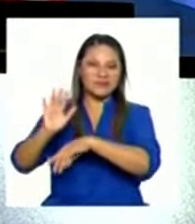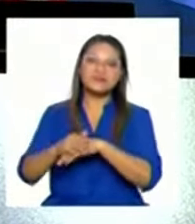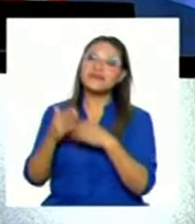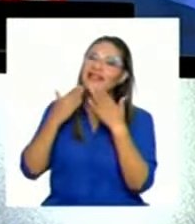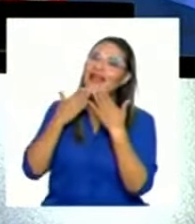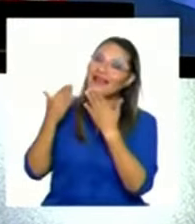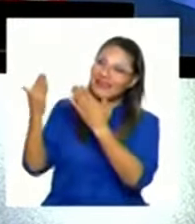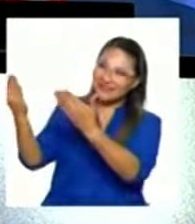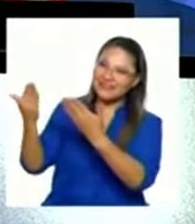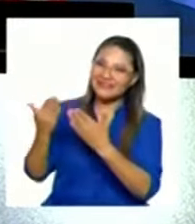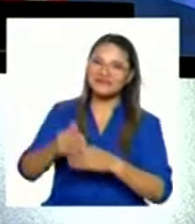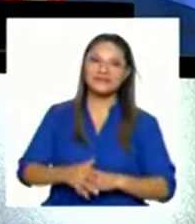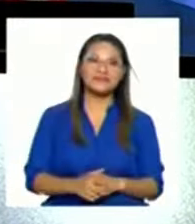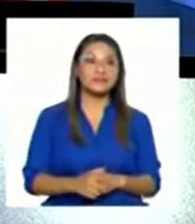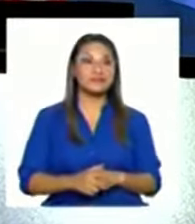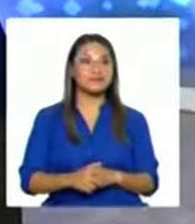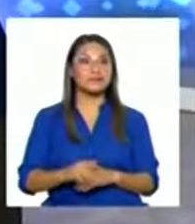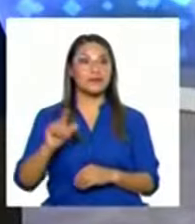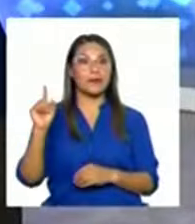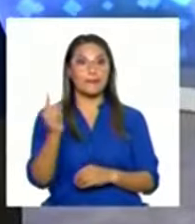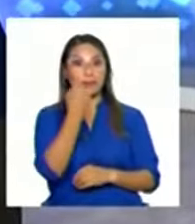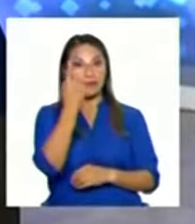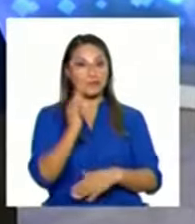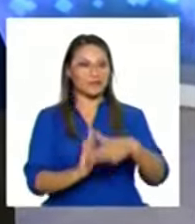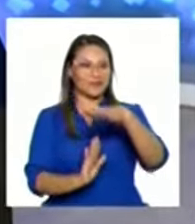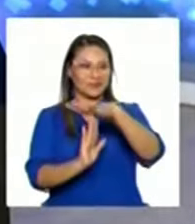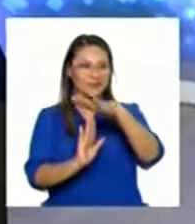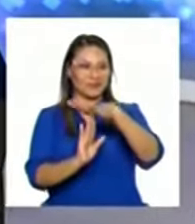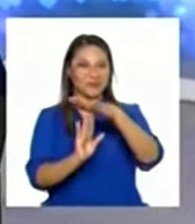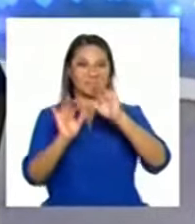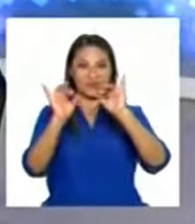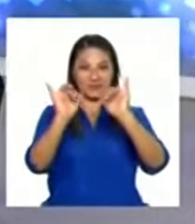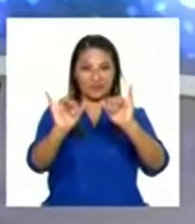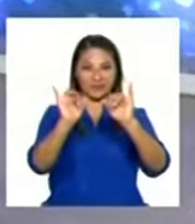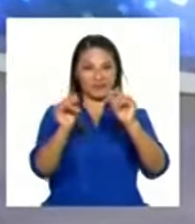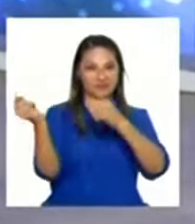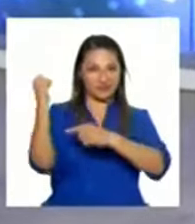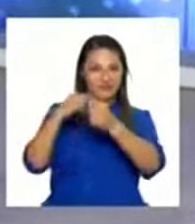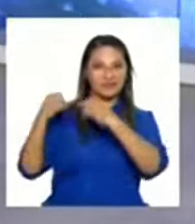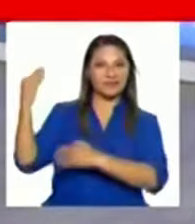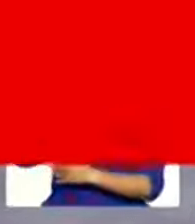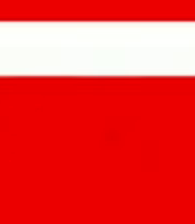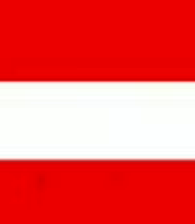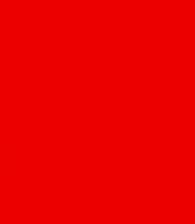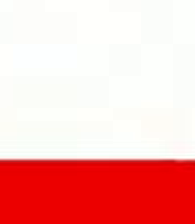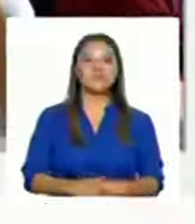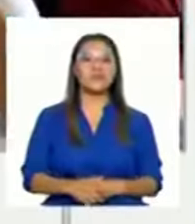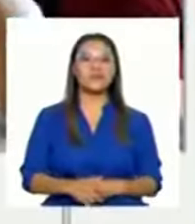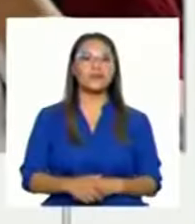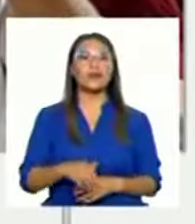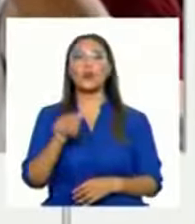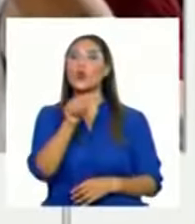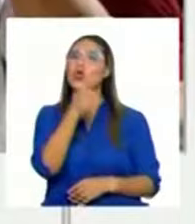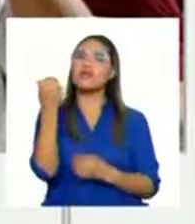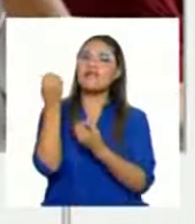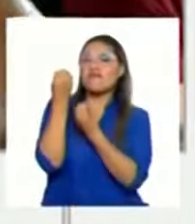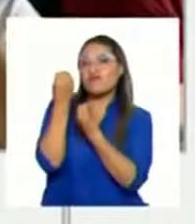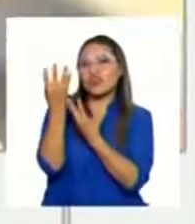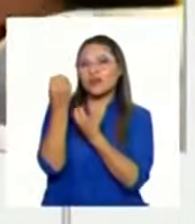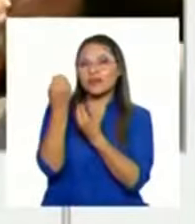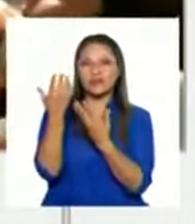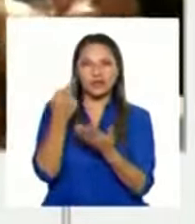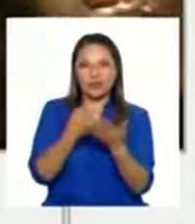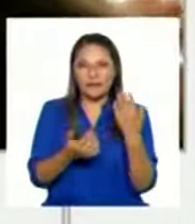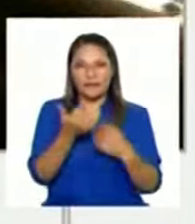Alfredo. Con ese adelantito en el país. Momento de hacer una primera pausa en el programa. Ojo, usted no se mueva porque al volver vamos a tener detalles de otro tipo de información. ¿Qué es lo